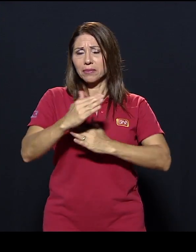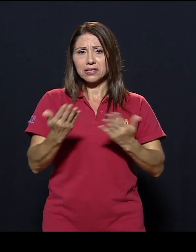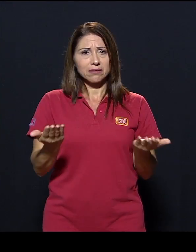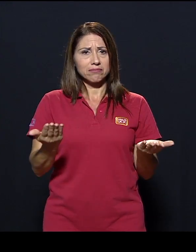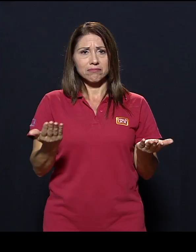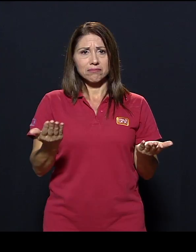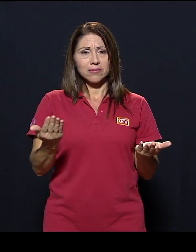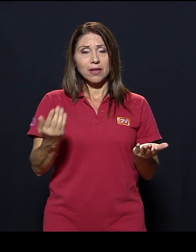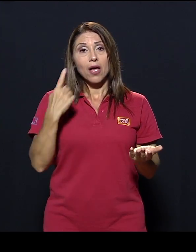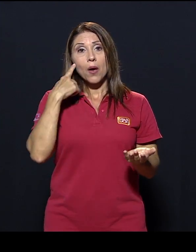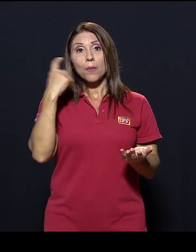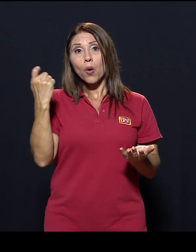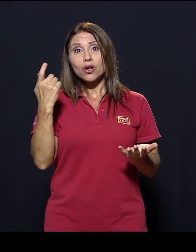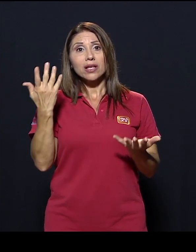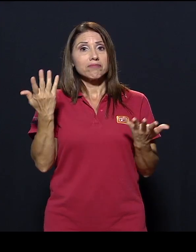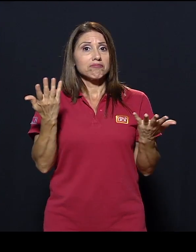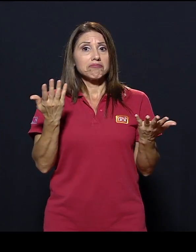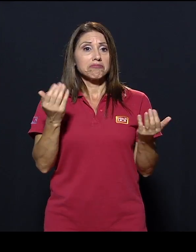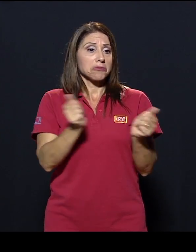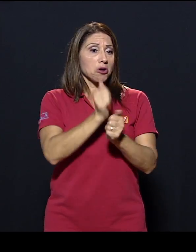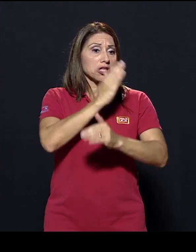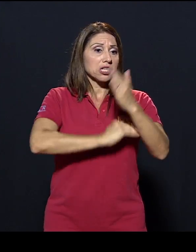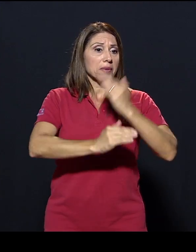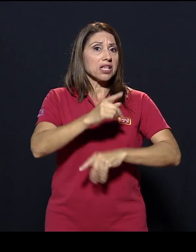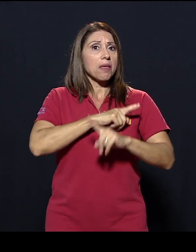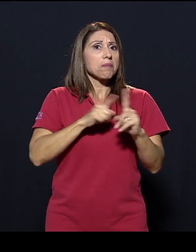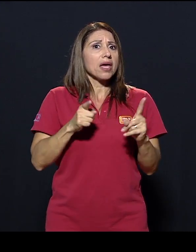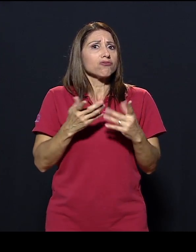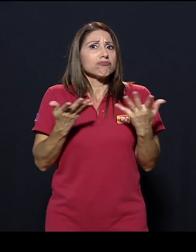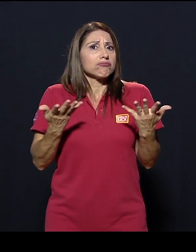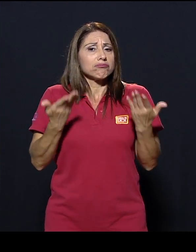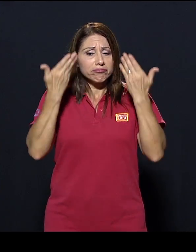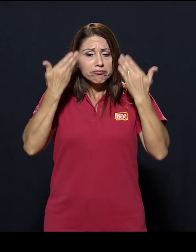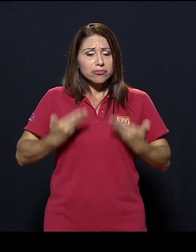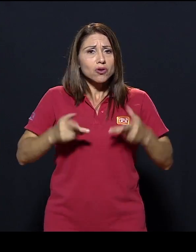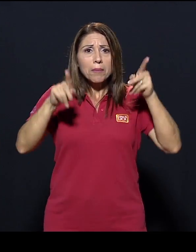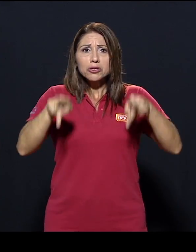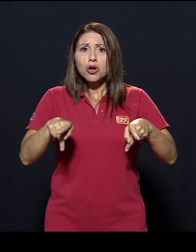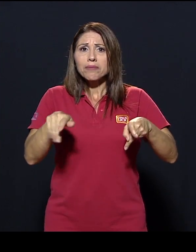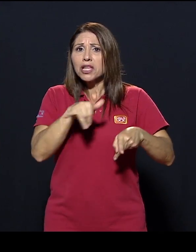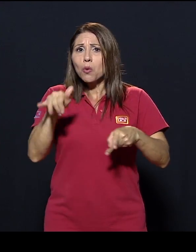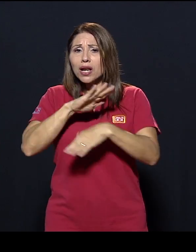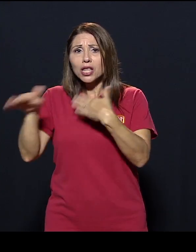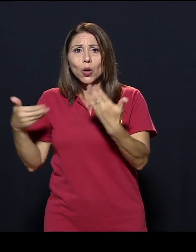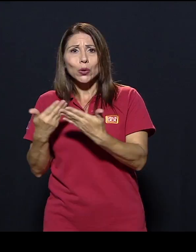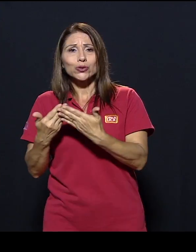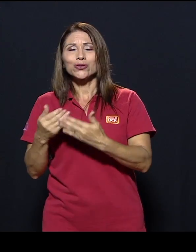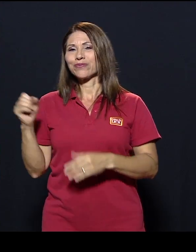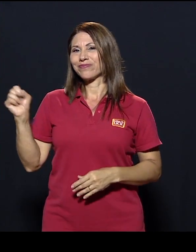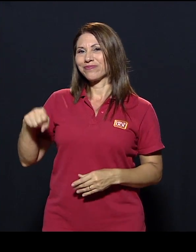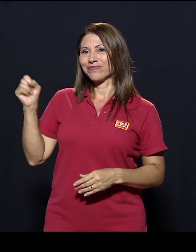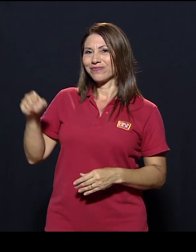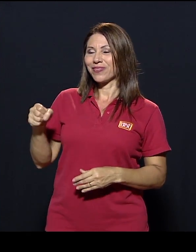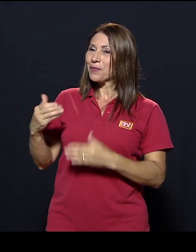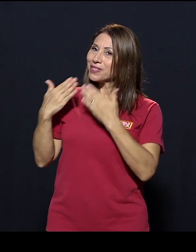una persona con discapacidad, porque fuera de la discapacidad, lo que hay es un ser humano, es una persona igual que todos.